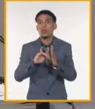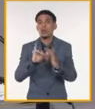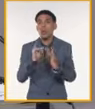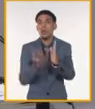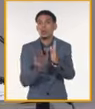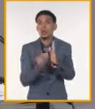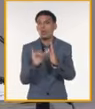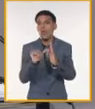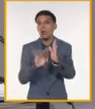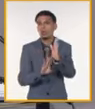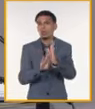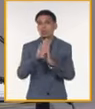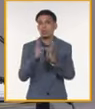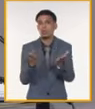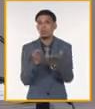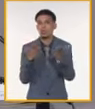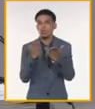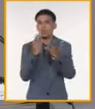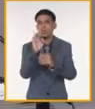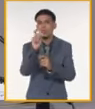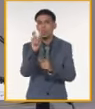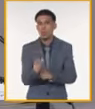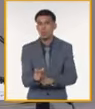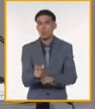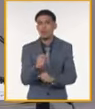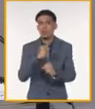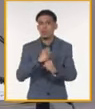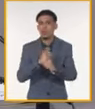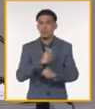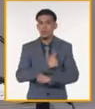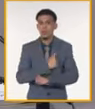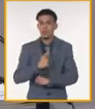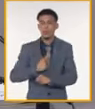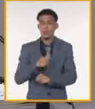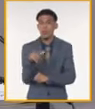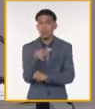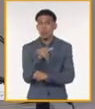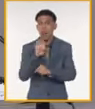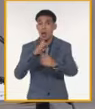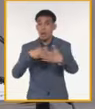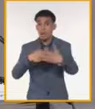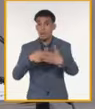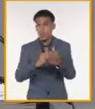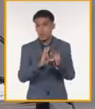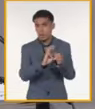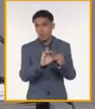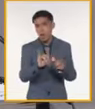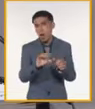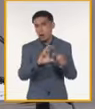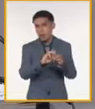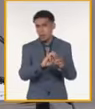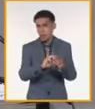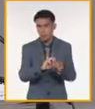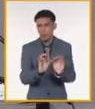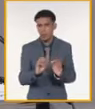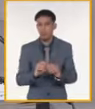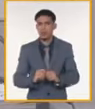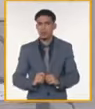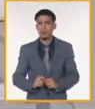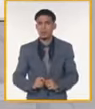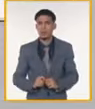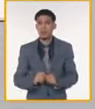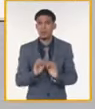beneficios Fiscales para actores económicos no estatales y también para los sectores eh estatales que han sido concedidos a lo largo de estos